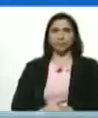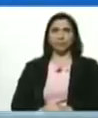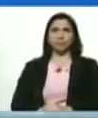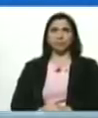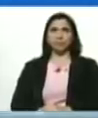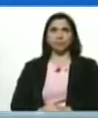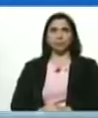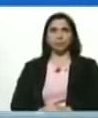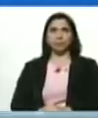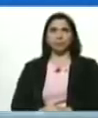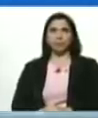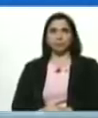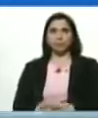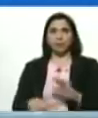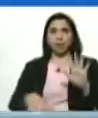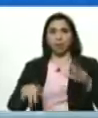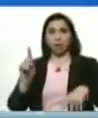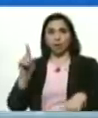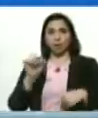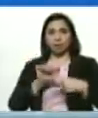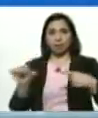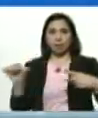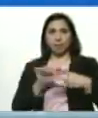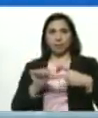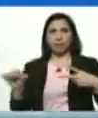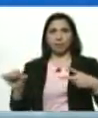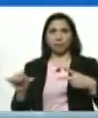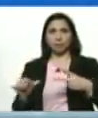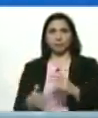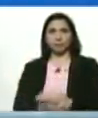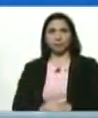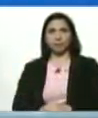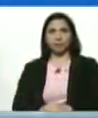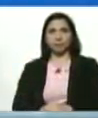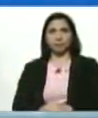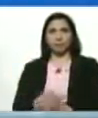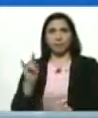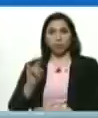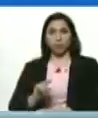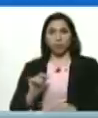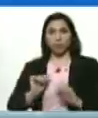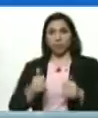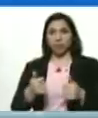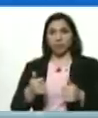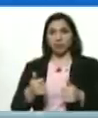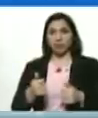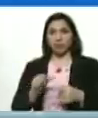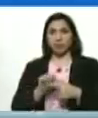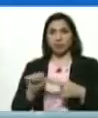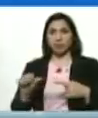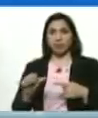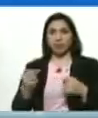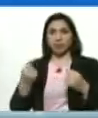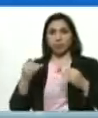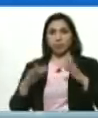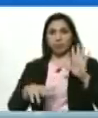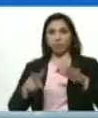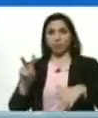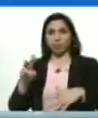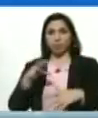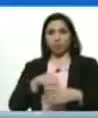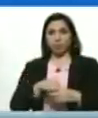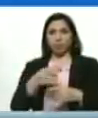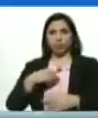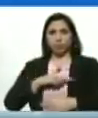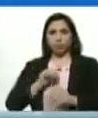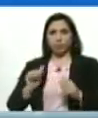estamos 11 semanas el lunes empieza la semana número 12 de la cuarentena nosotros